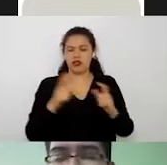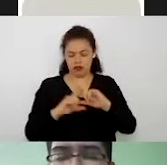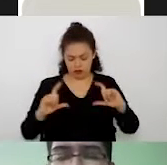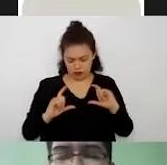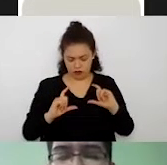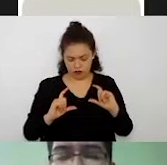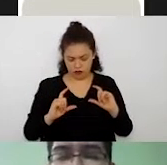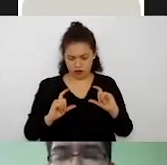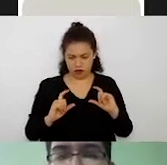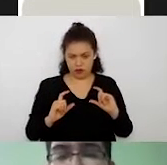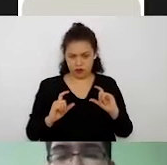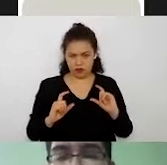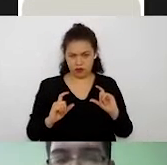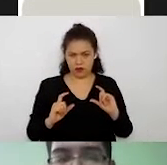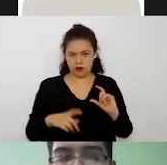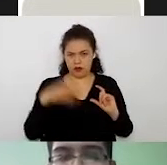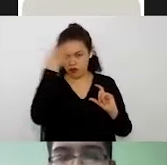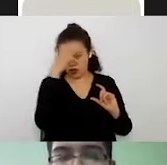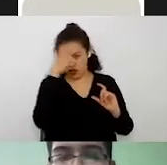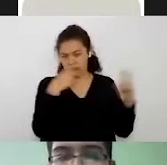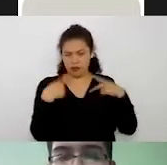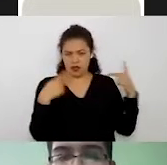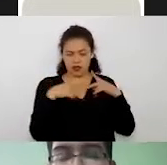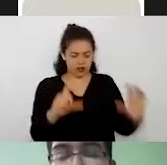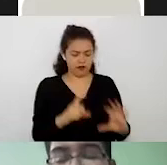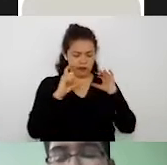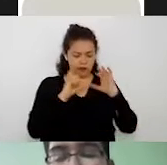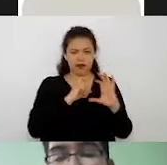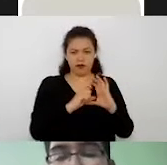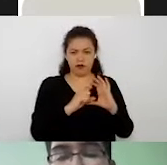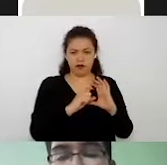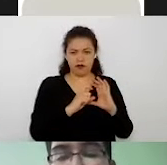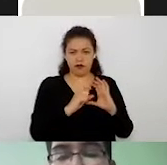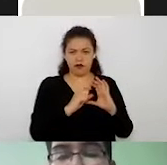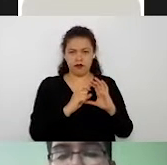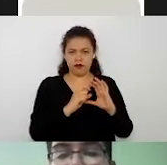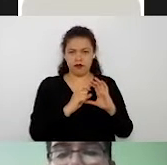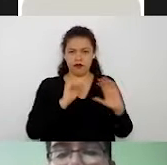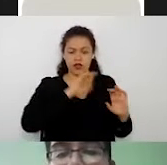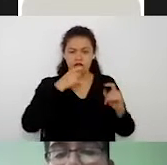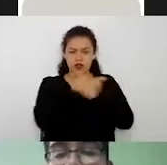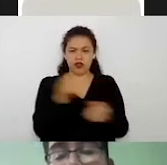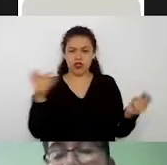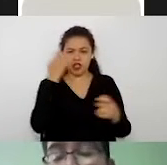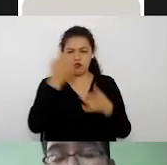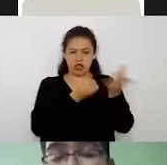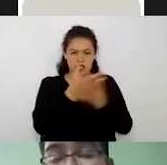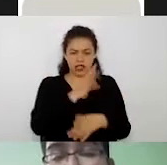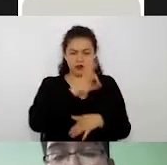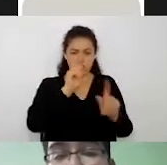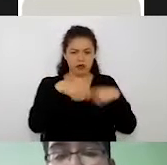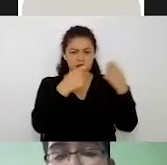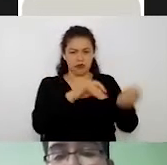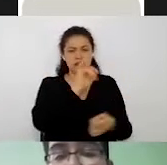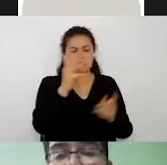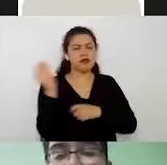pegadas fotografías de las personas a los que se les hace entrega de los niños cuando salen de la escuela y tenía que ser a fuerzas una